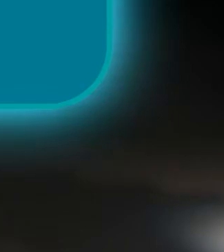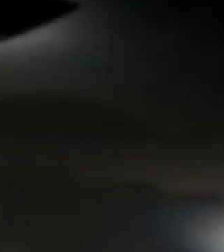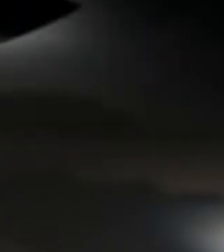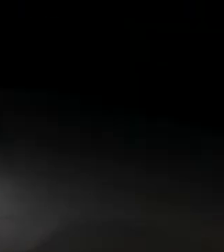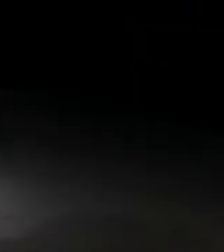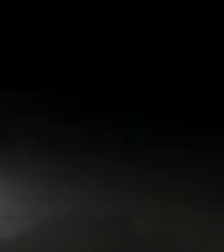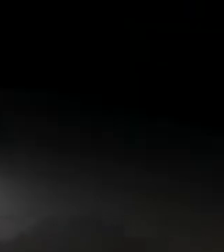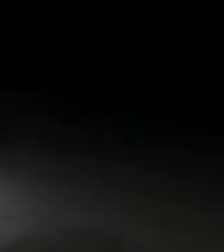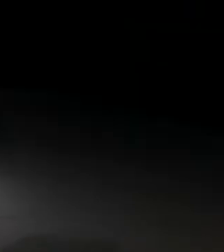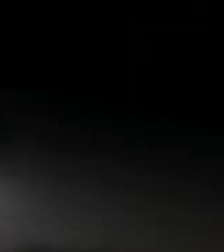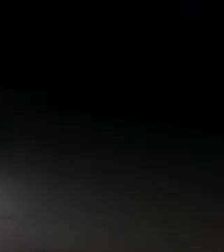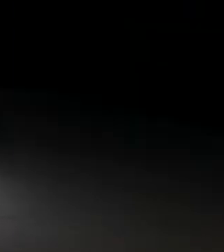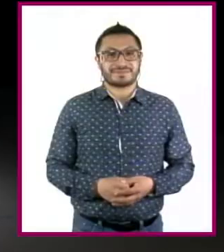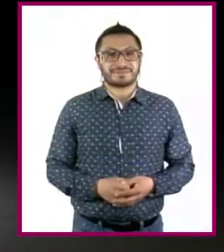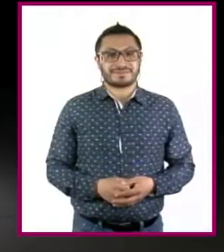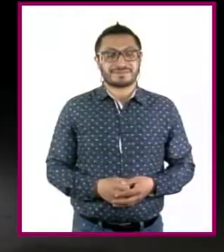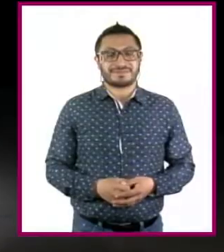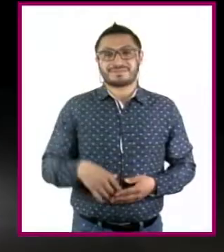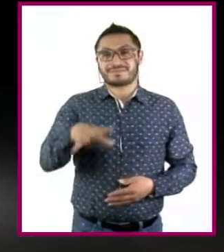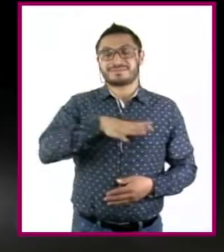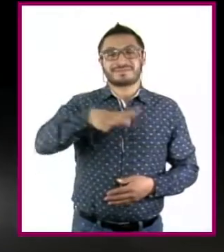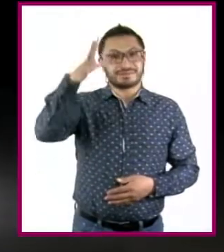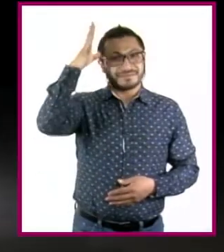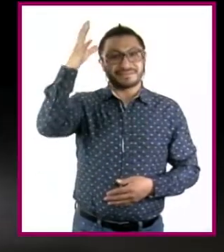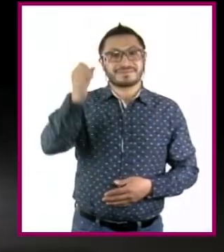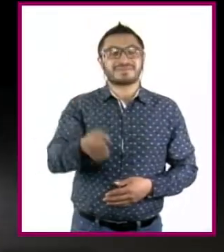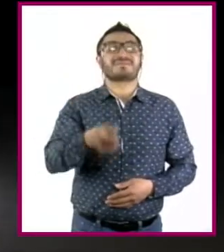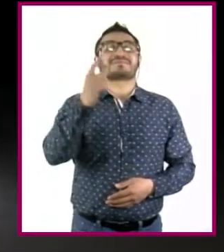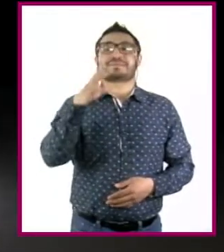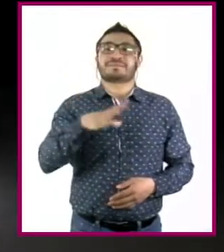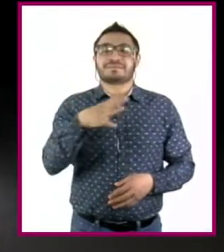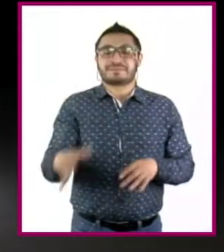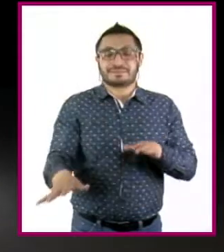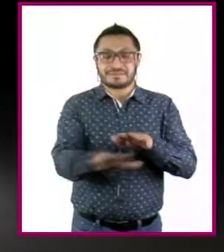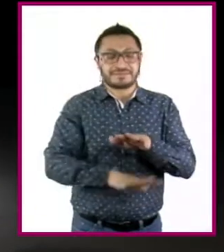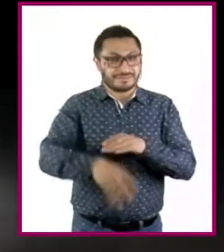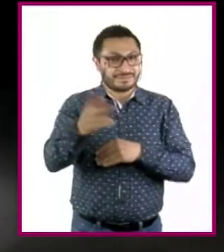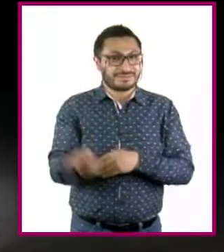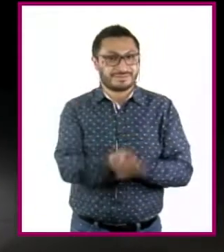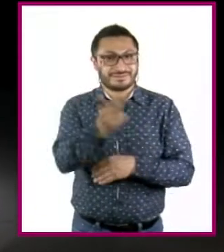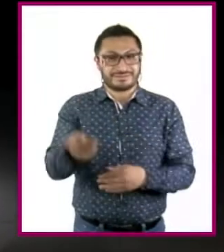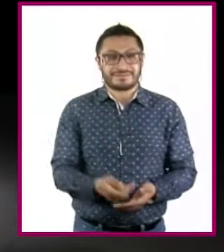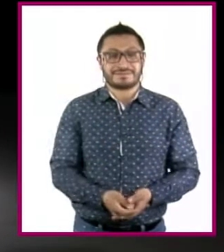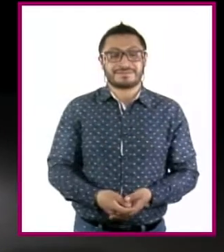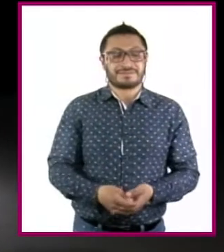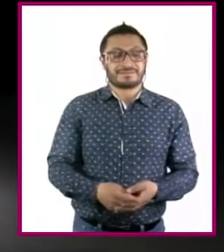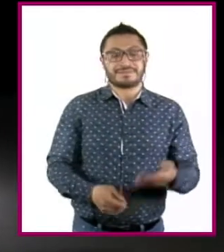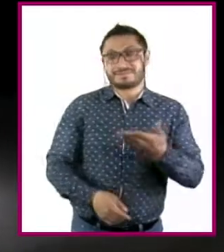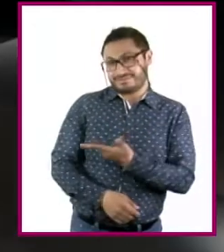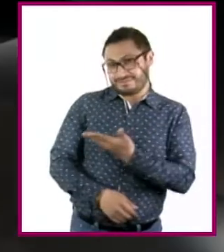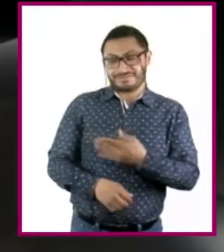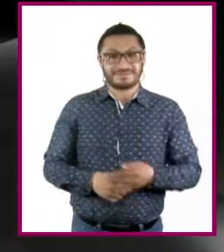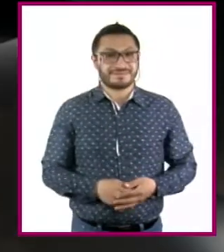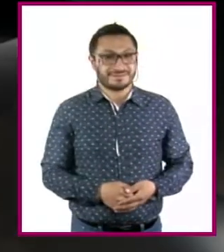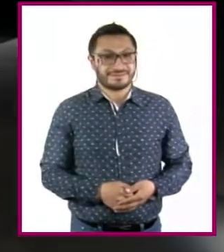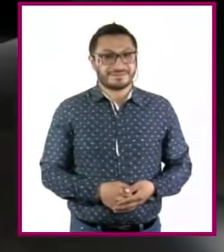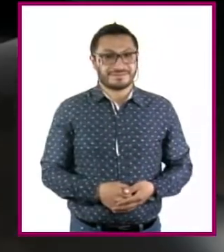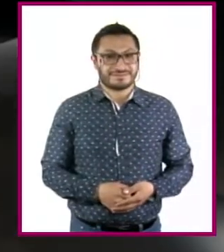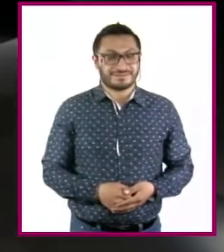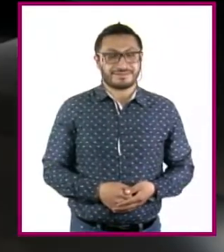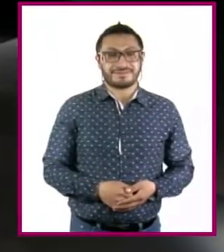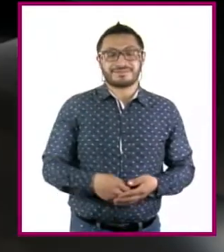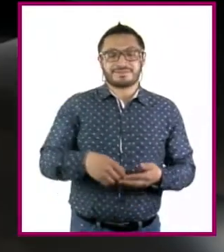programación? Hay un concepto que está a la base de estas preguntas: agencia moral.